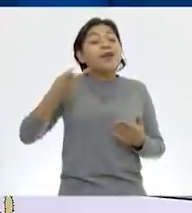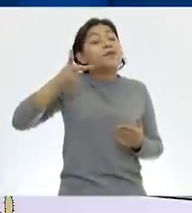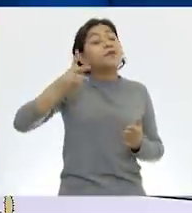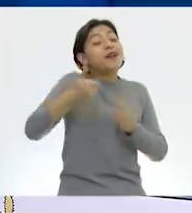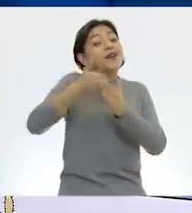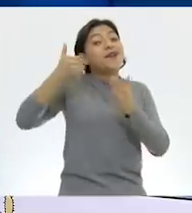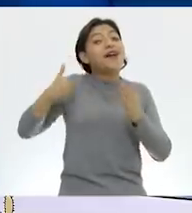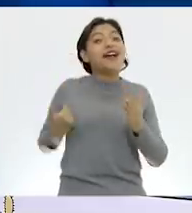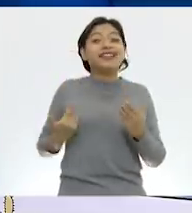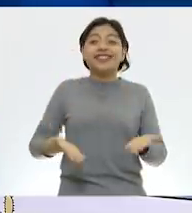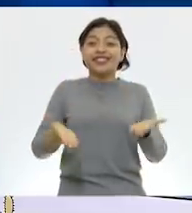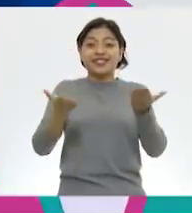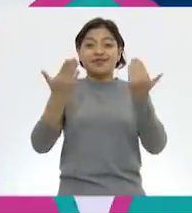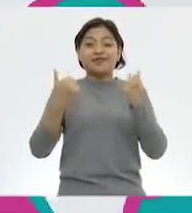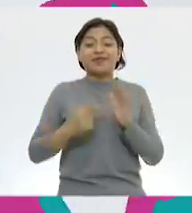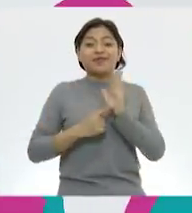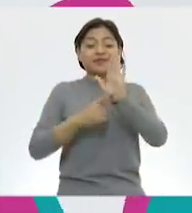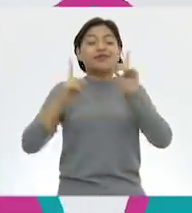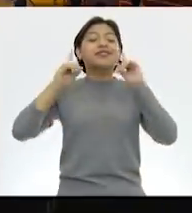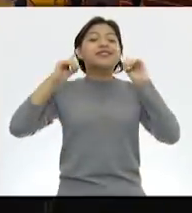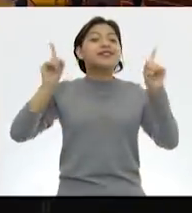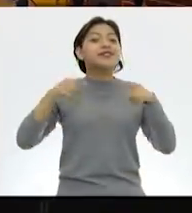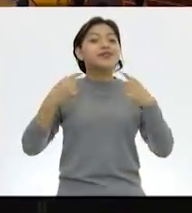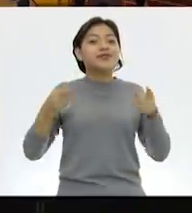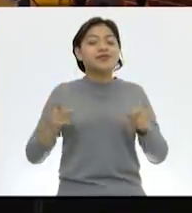Pero antes vamos a una cápsula musical.